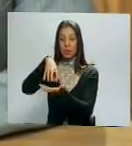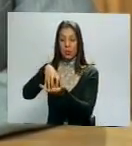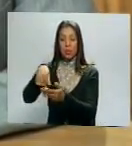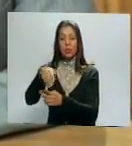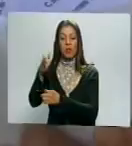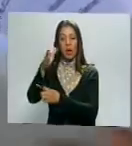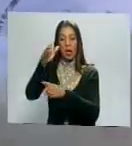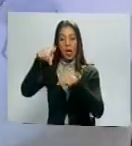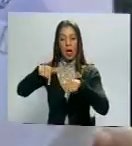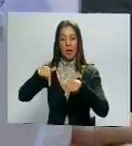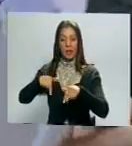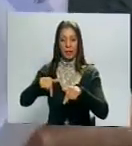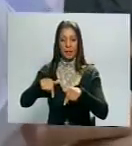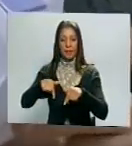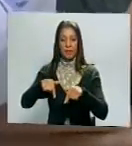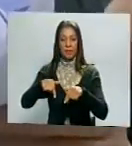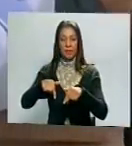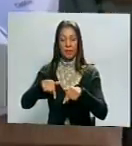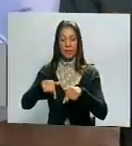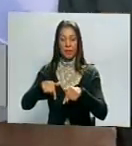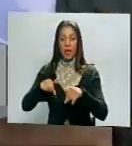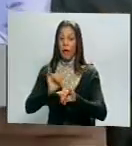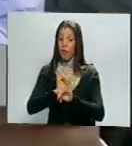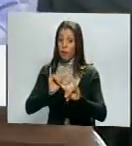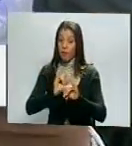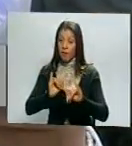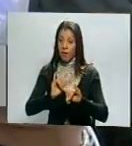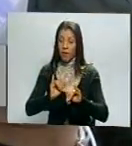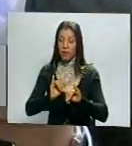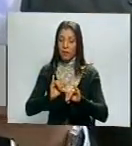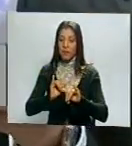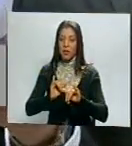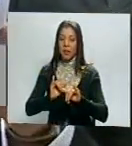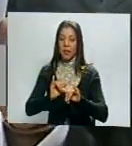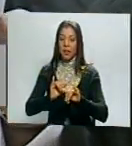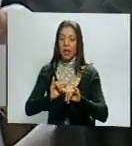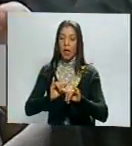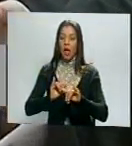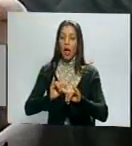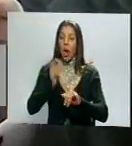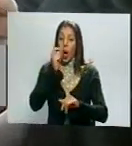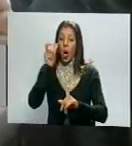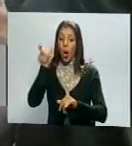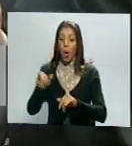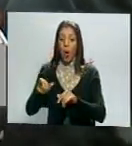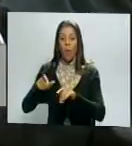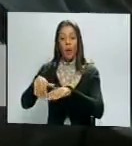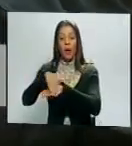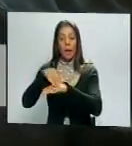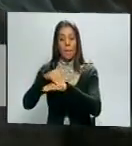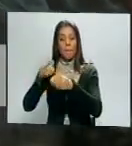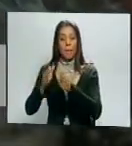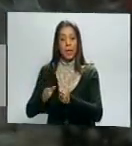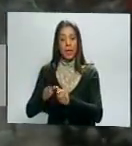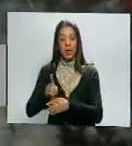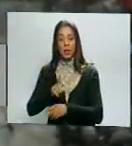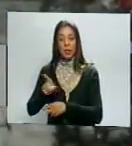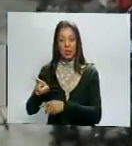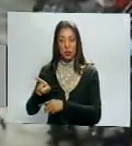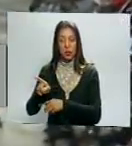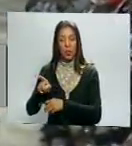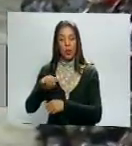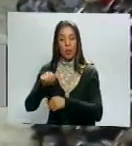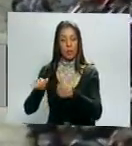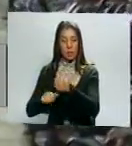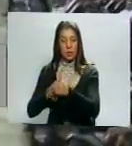Nacional Constituyente. Cumplido el cometido, se le otorgó el derecho de palabra al ciudadano